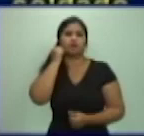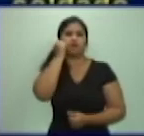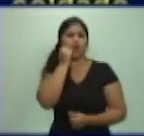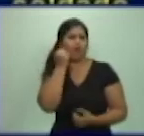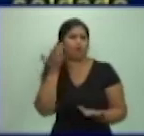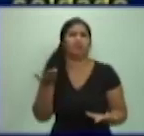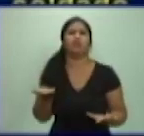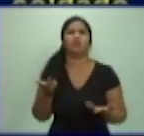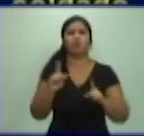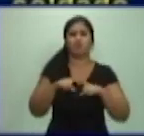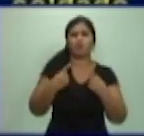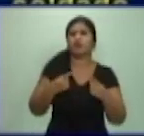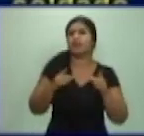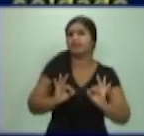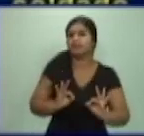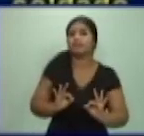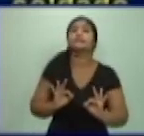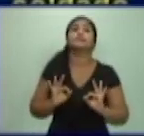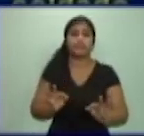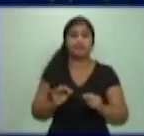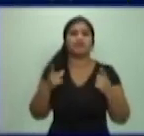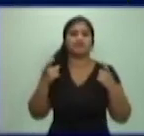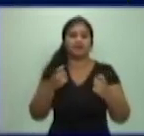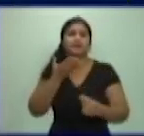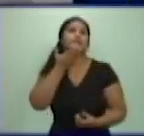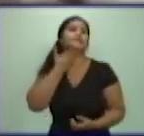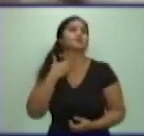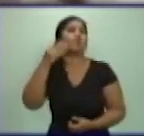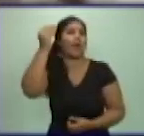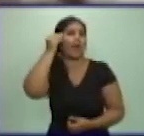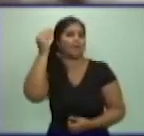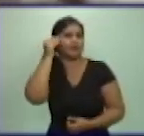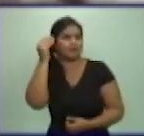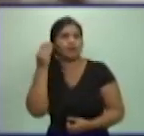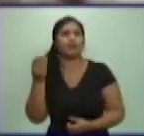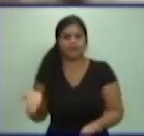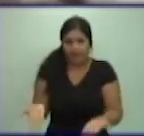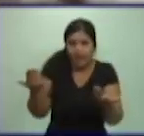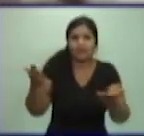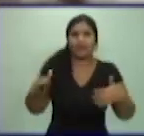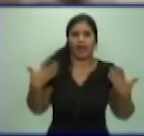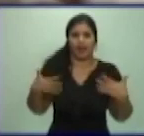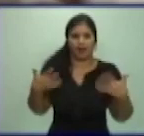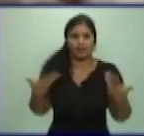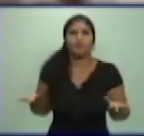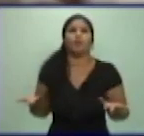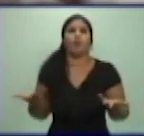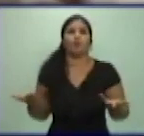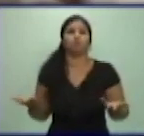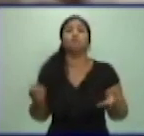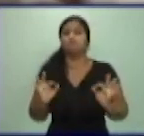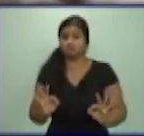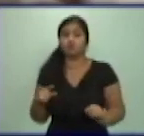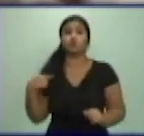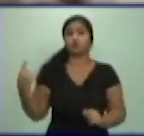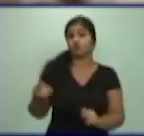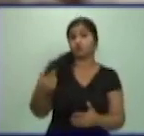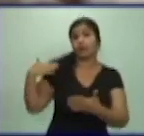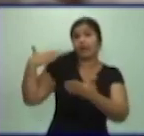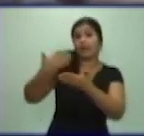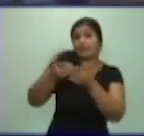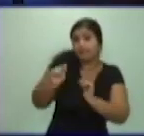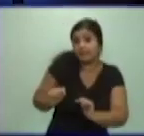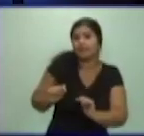mundo. Ánimo, no seas un soldado cobarde. Y también, si estamos acá, es porque tuvimos muy buenos